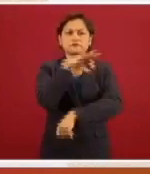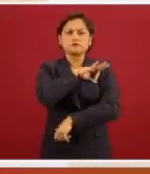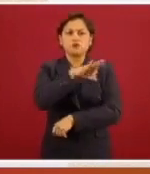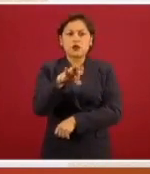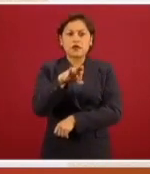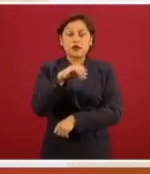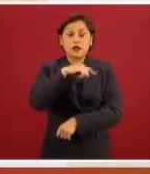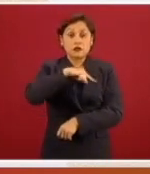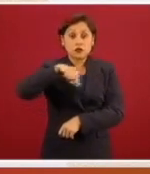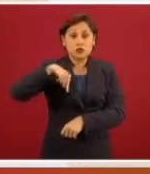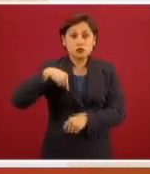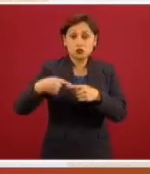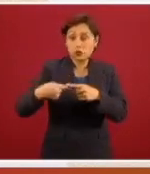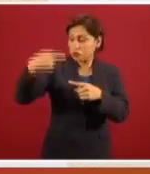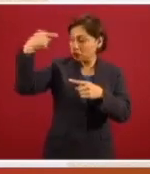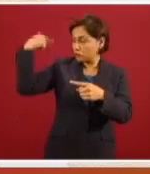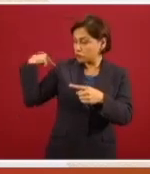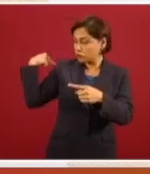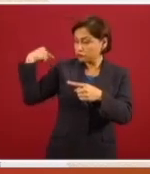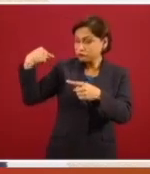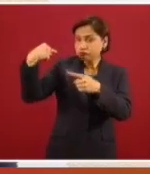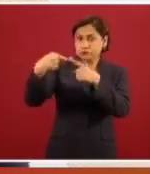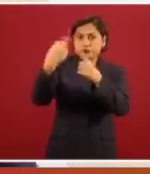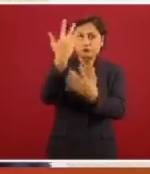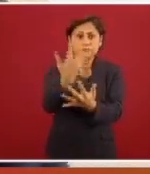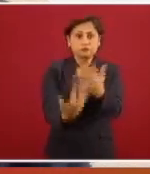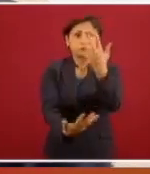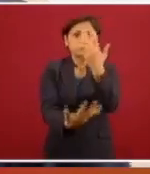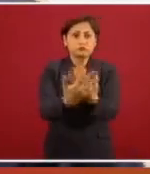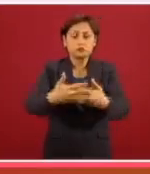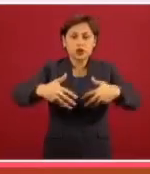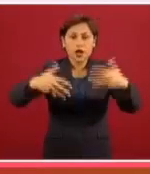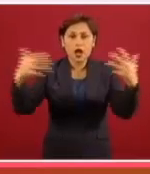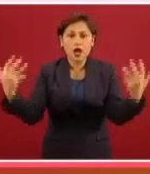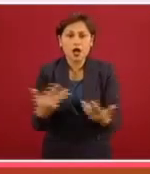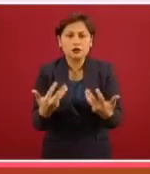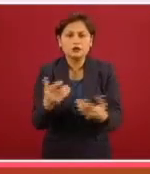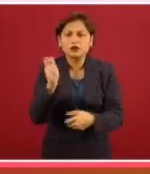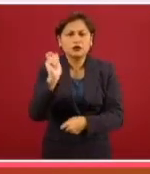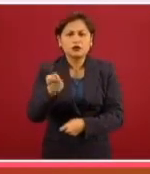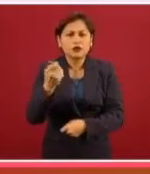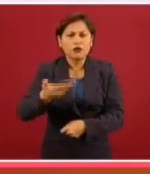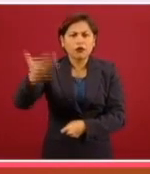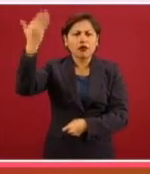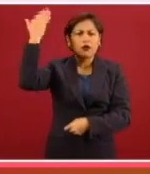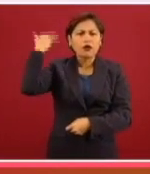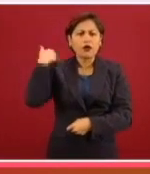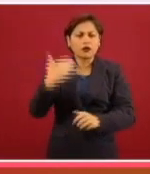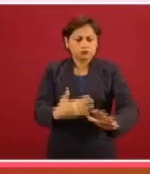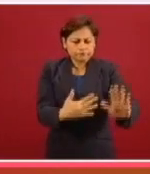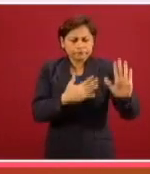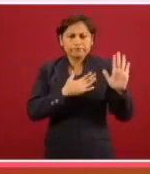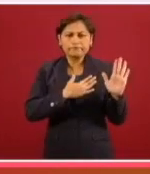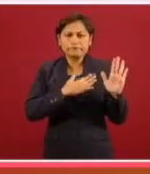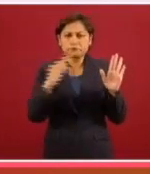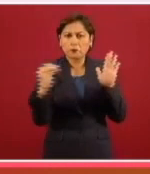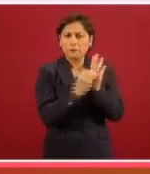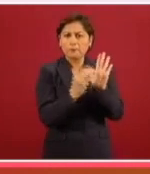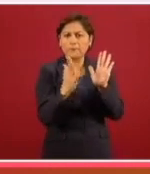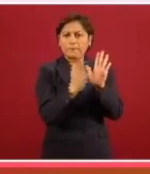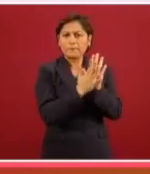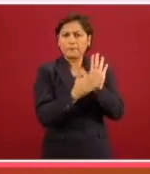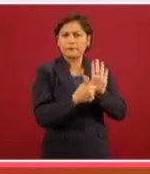hemos propuesto, enarbolado, sostenido en forma pública y abierta desde